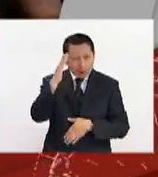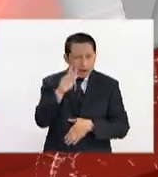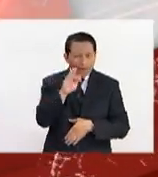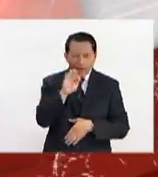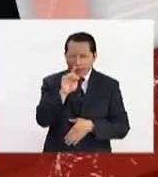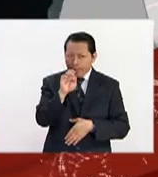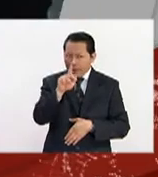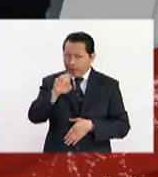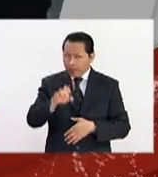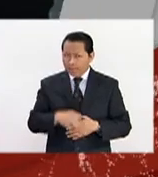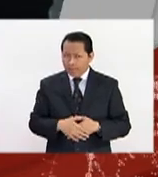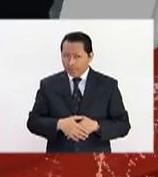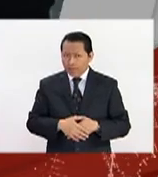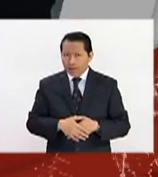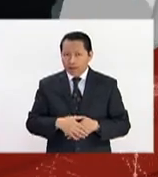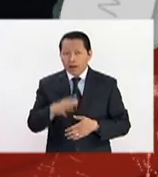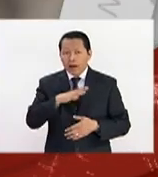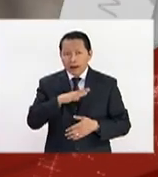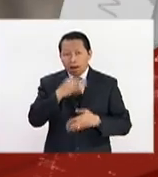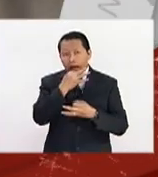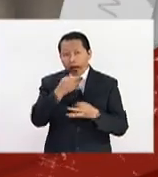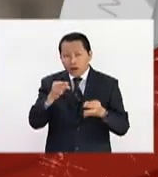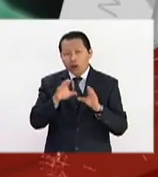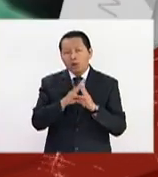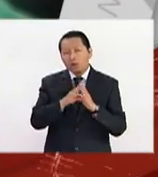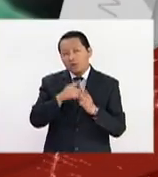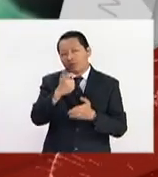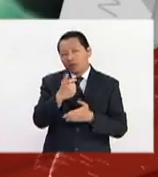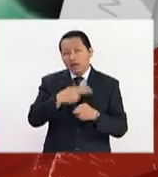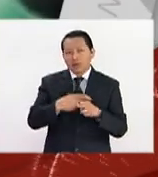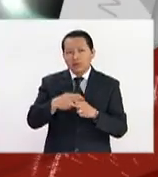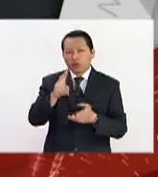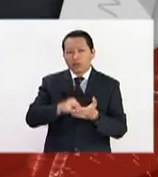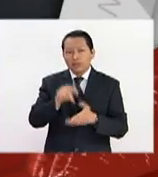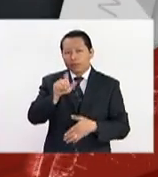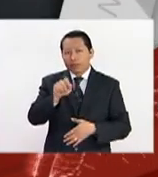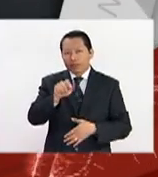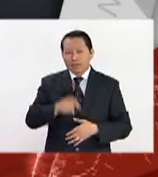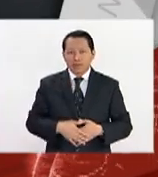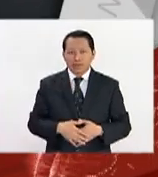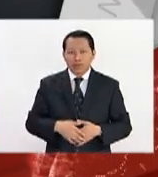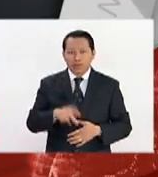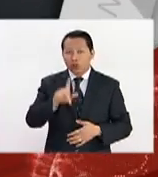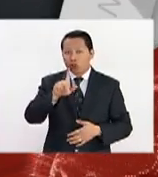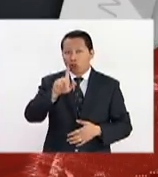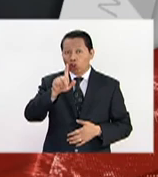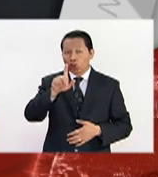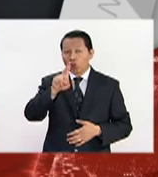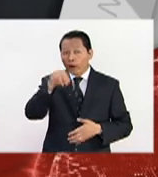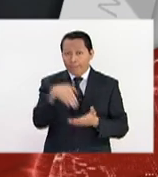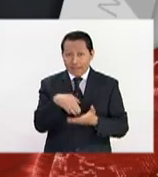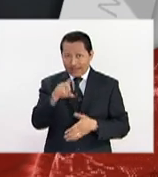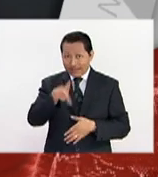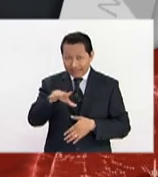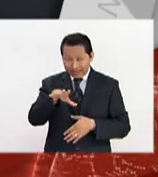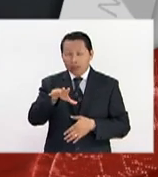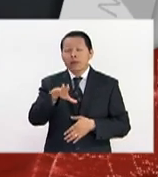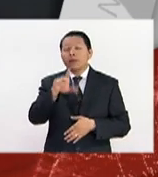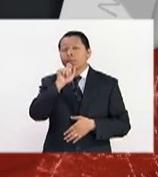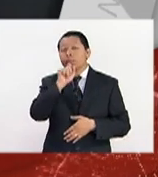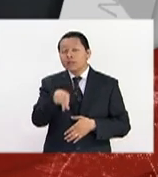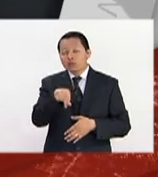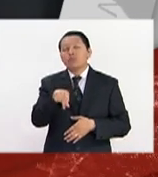FEPADE. El IMSS garantiza su viabilidad financiera hasta 2020. Aquí a 2035 tenemos que ser astringentes de